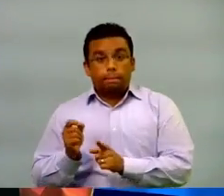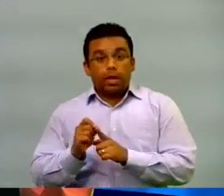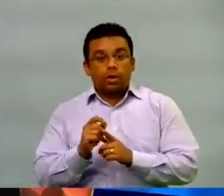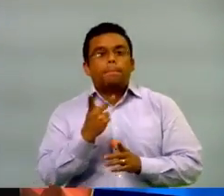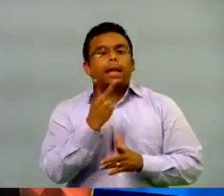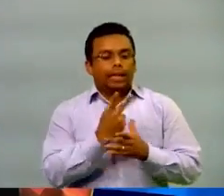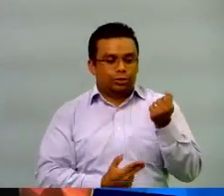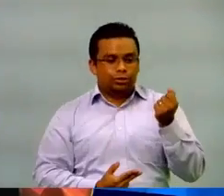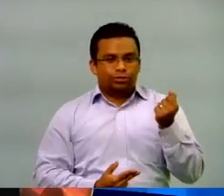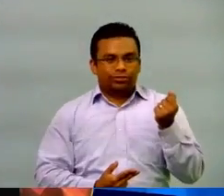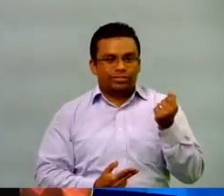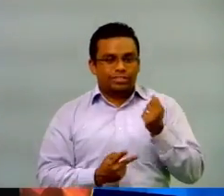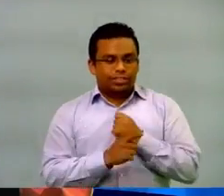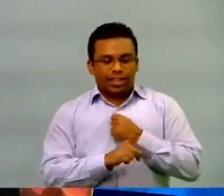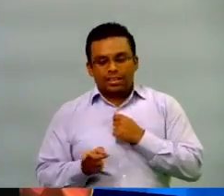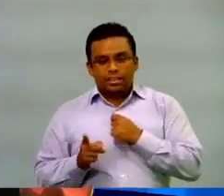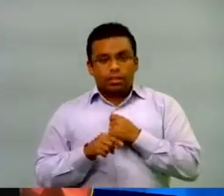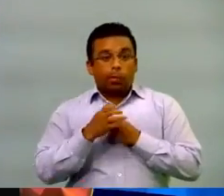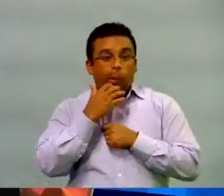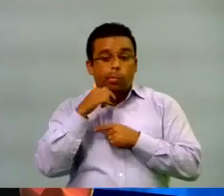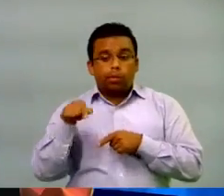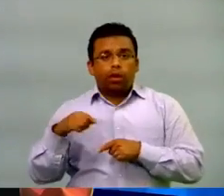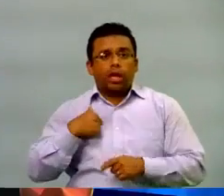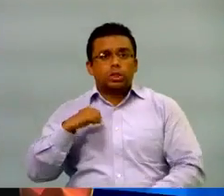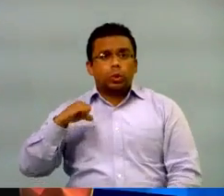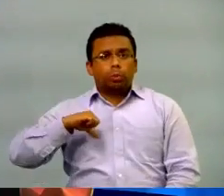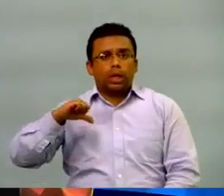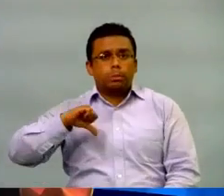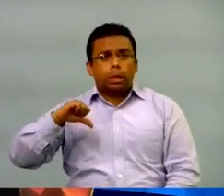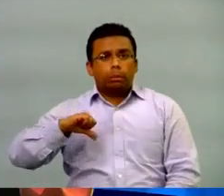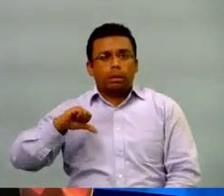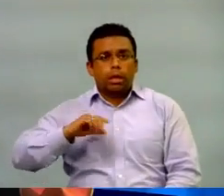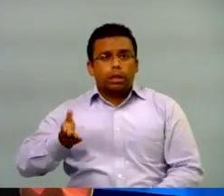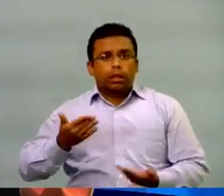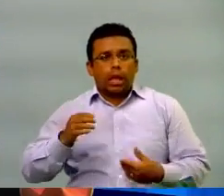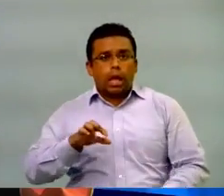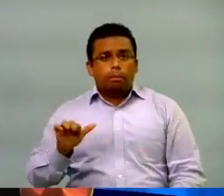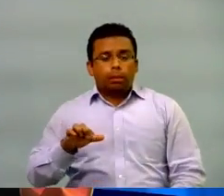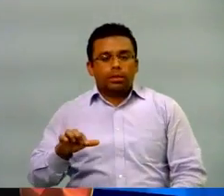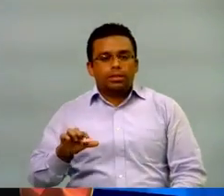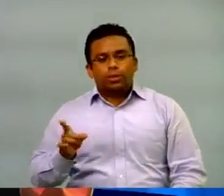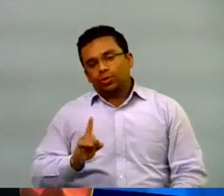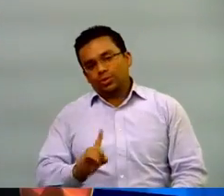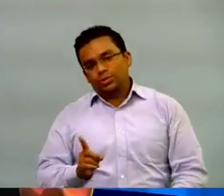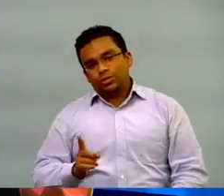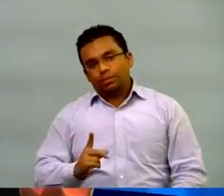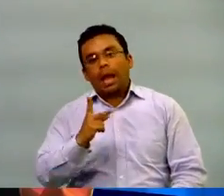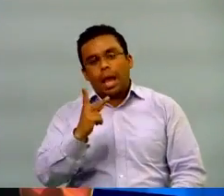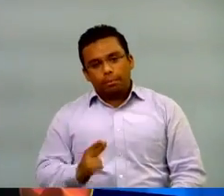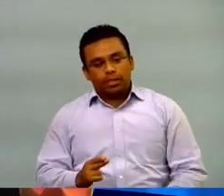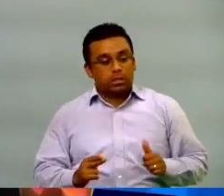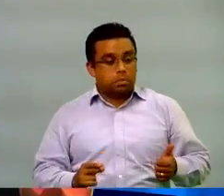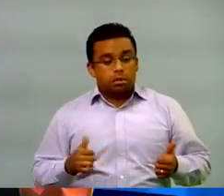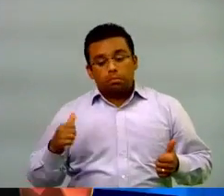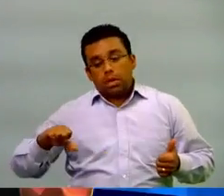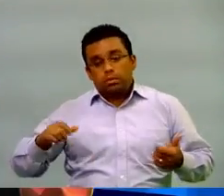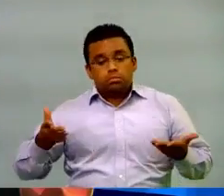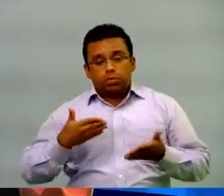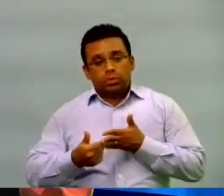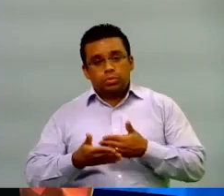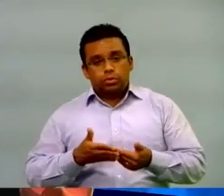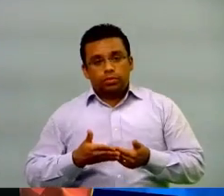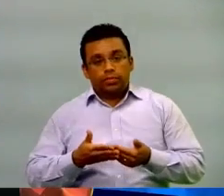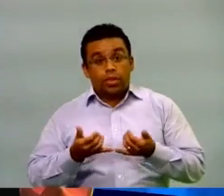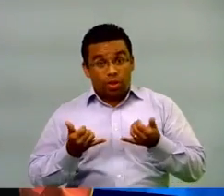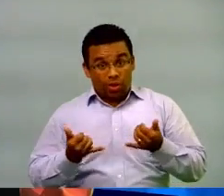solo para eso. Y cabe pues anotar aquí lo importante que es el juego. Ahorita se habla mucho